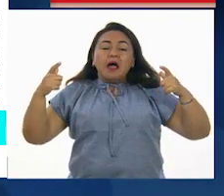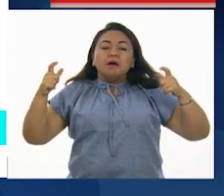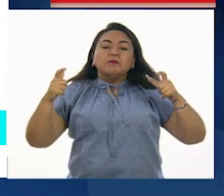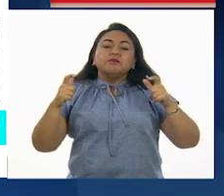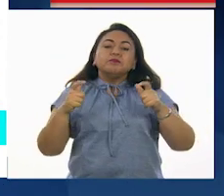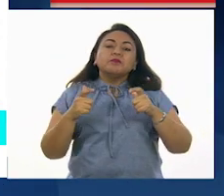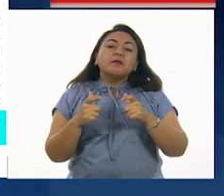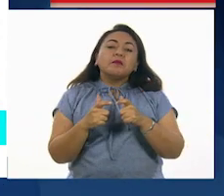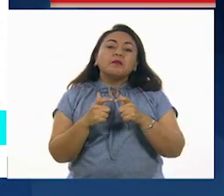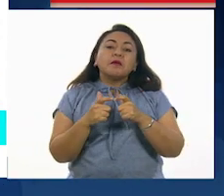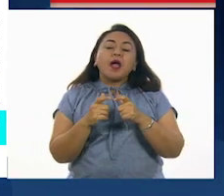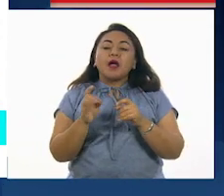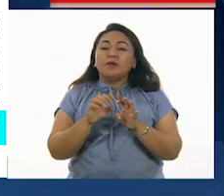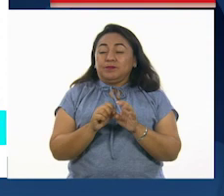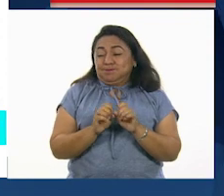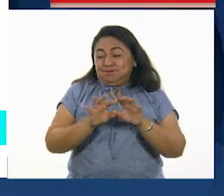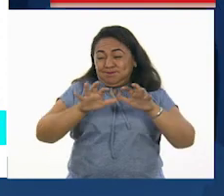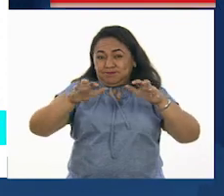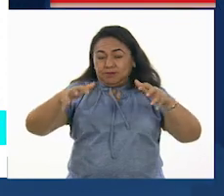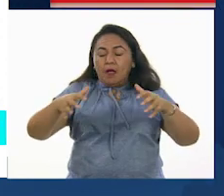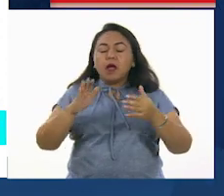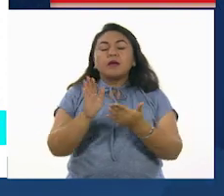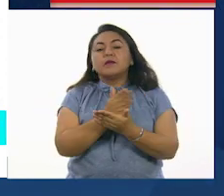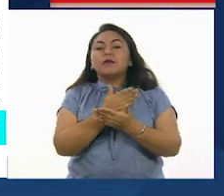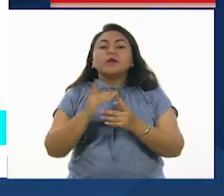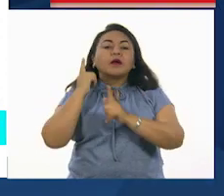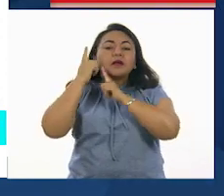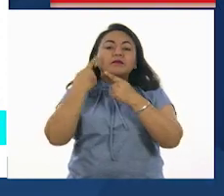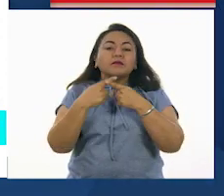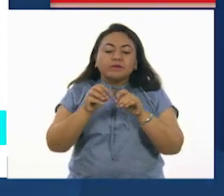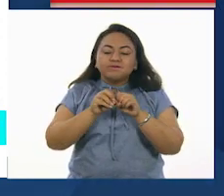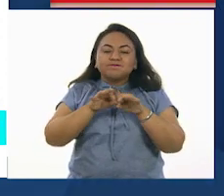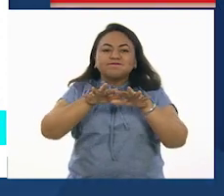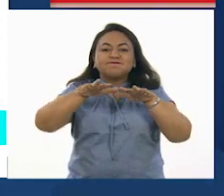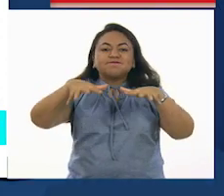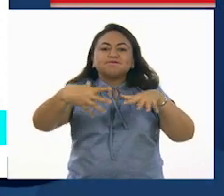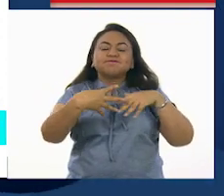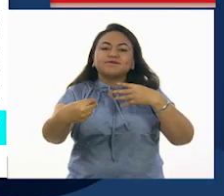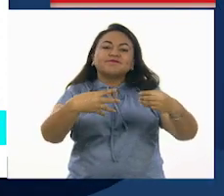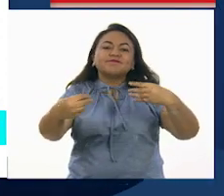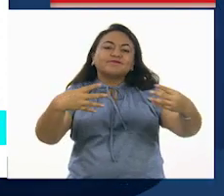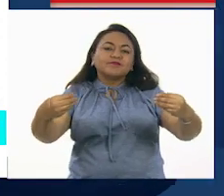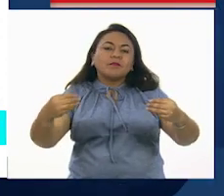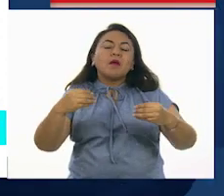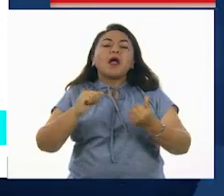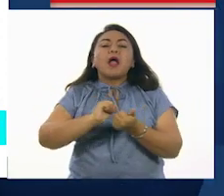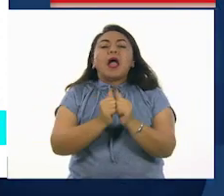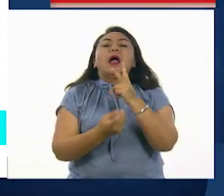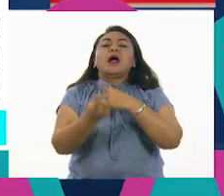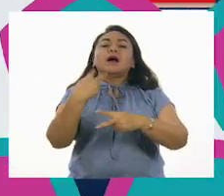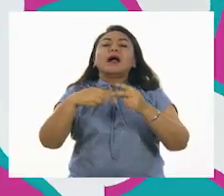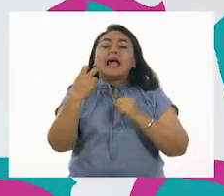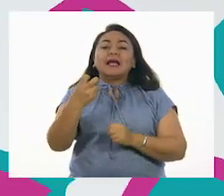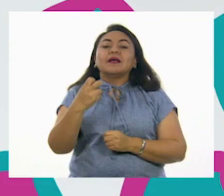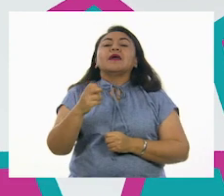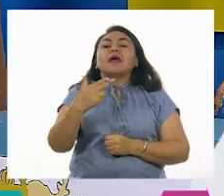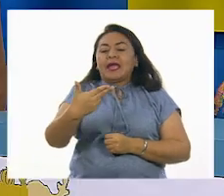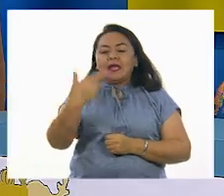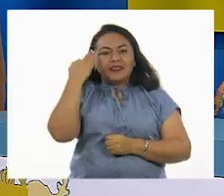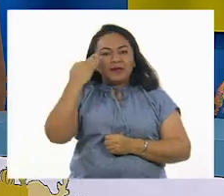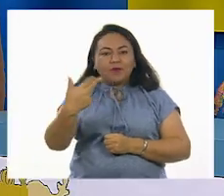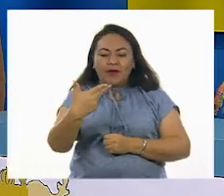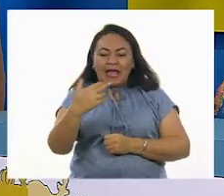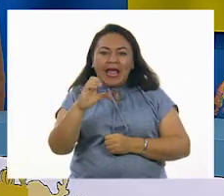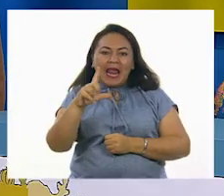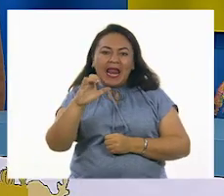de la expansión de su imperio, se difundió la cultura griega en todos los territorios conquistados, con lo que surgió la civilización helénica. Como se señala en